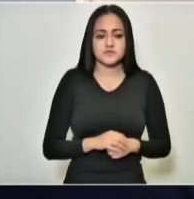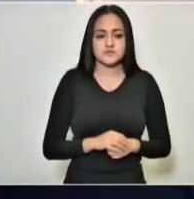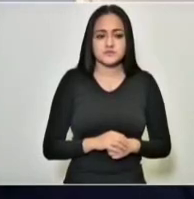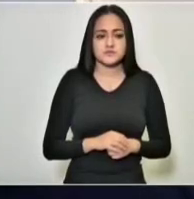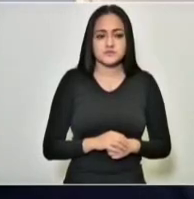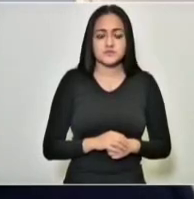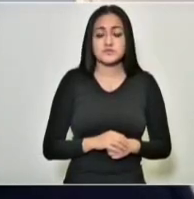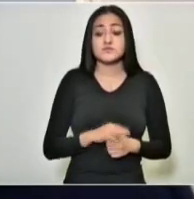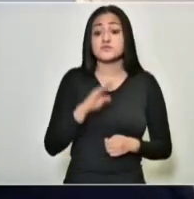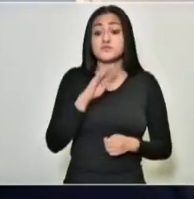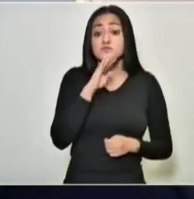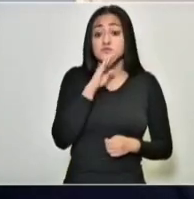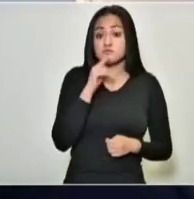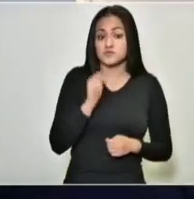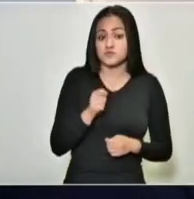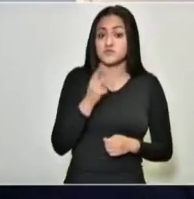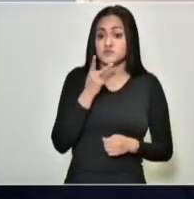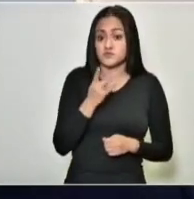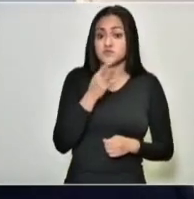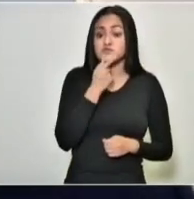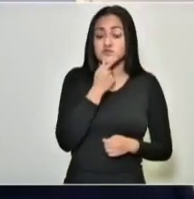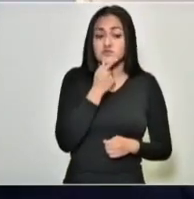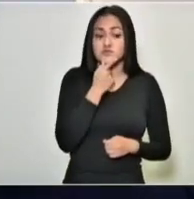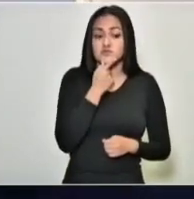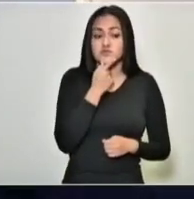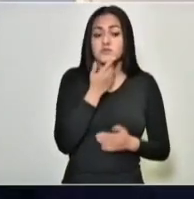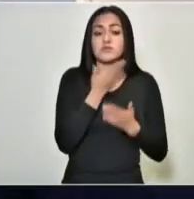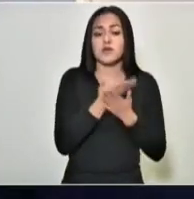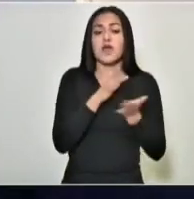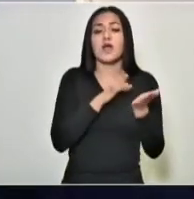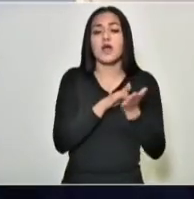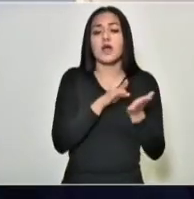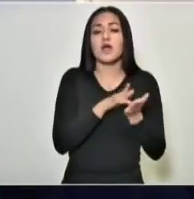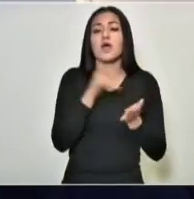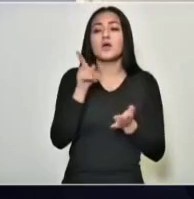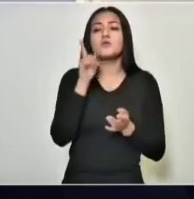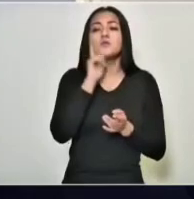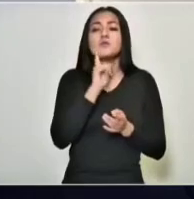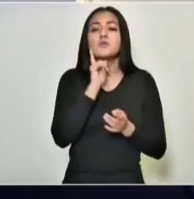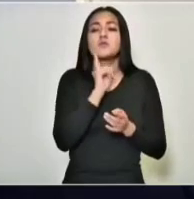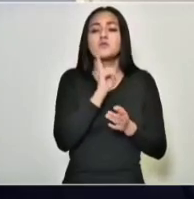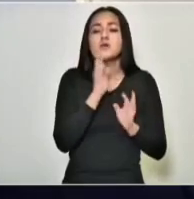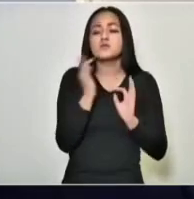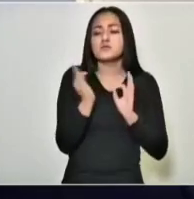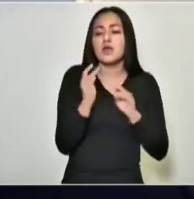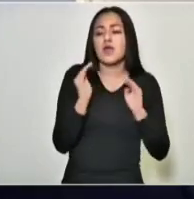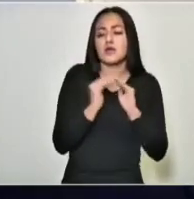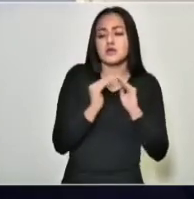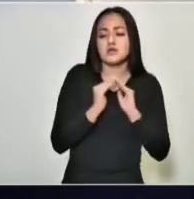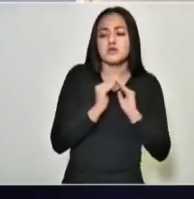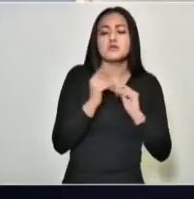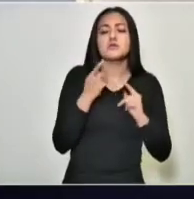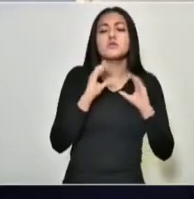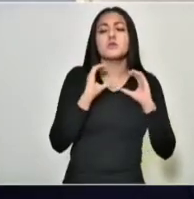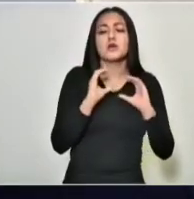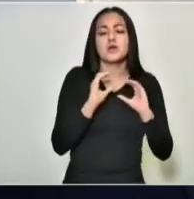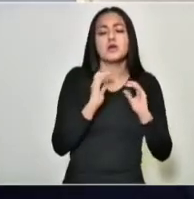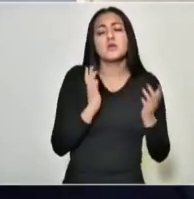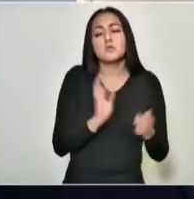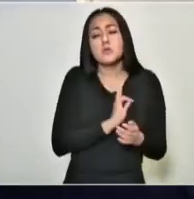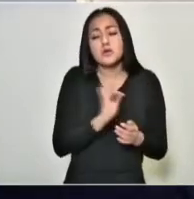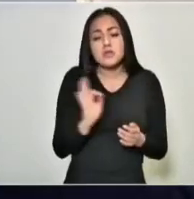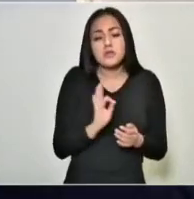la mamá de los menores solicitó el apoyo de una vecina para hacer cuidados